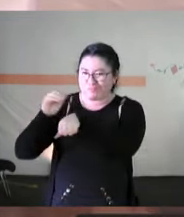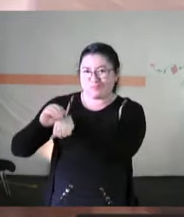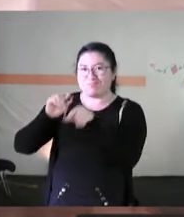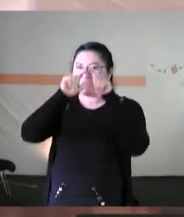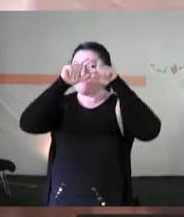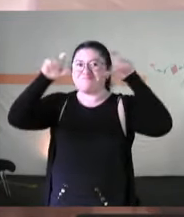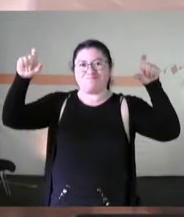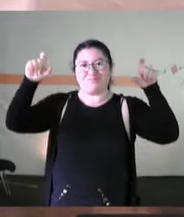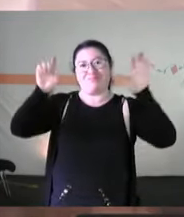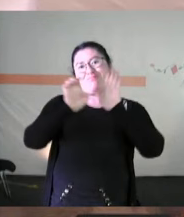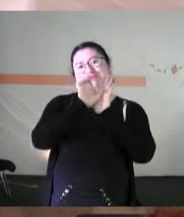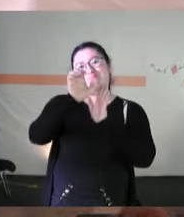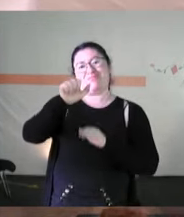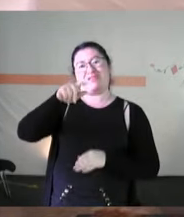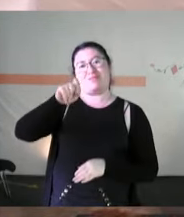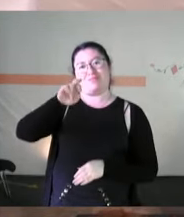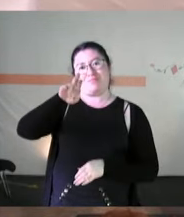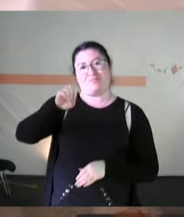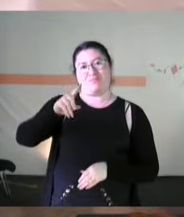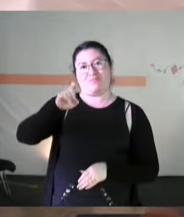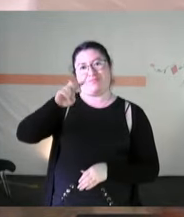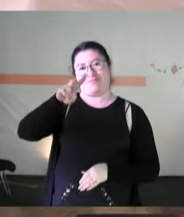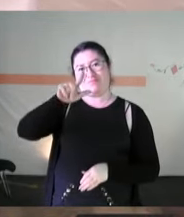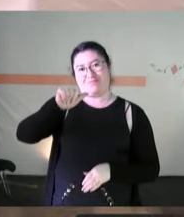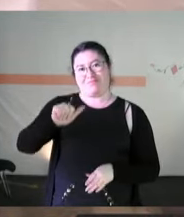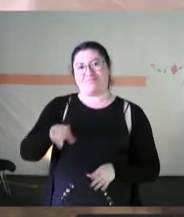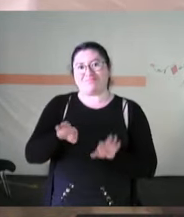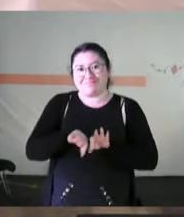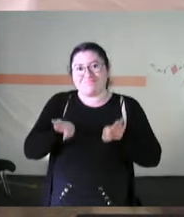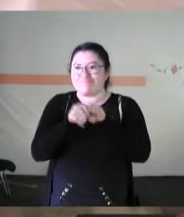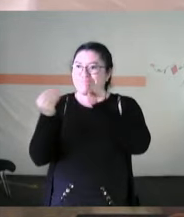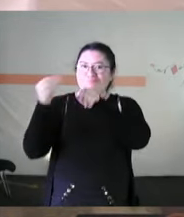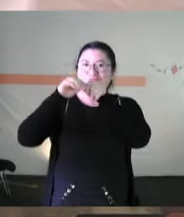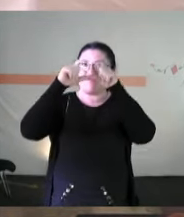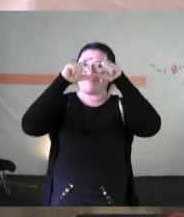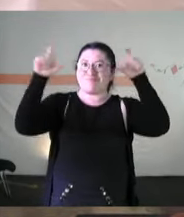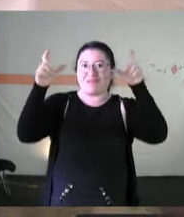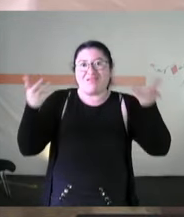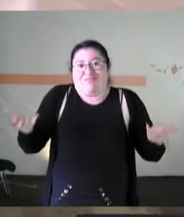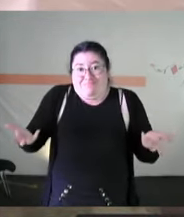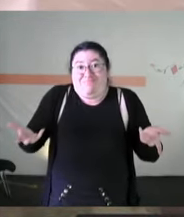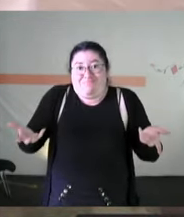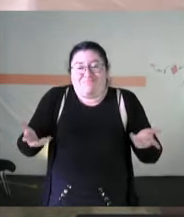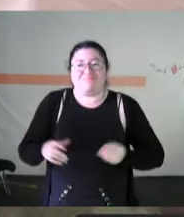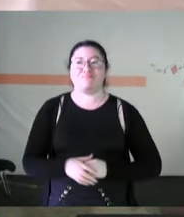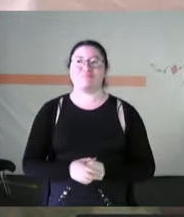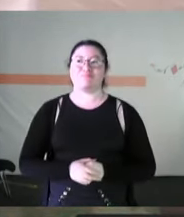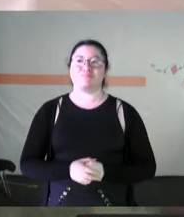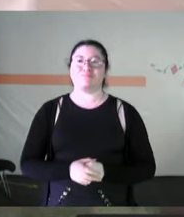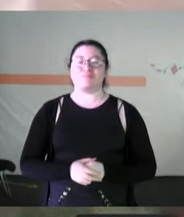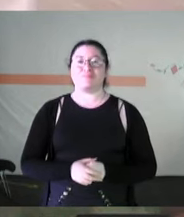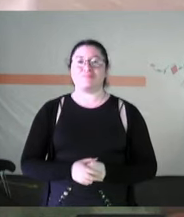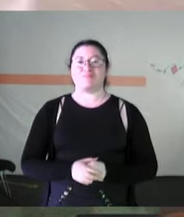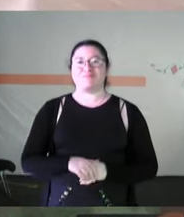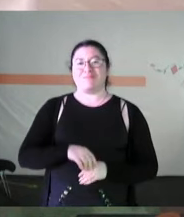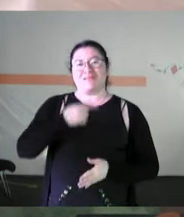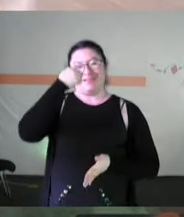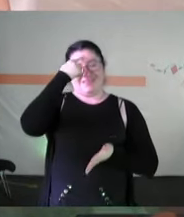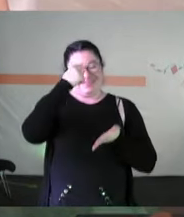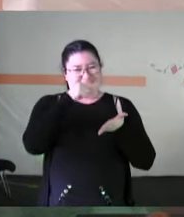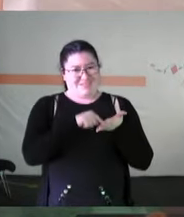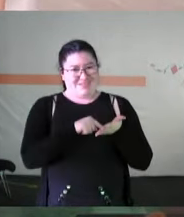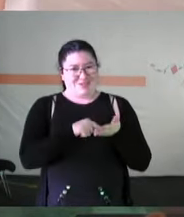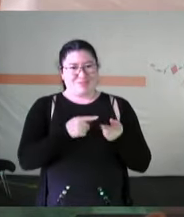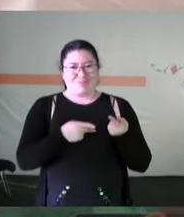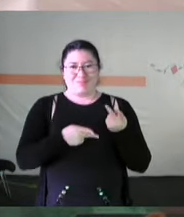Amparo Dávila, la más grande. Para creo que para todos los que estamos aquí, tu